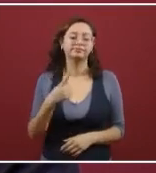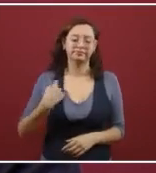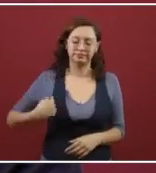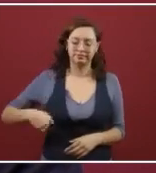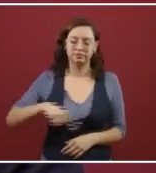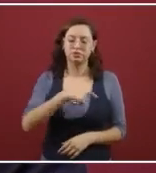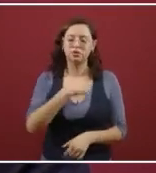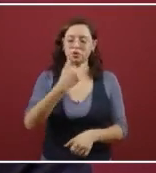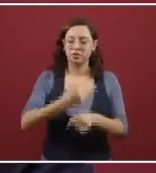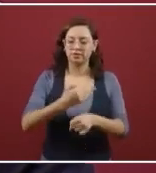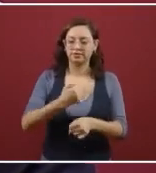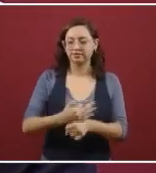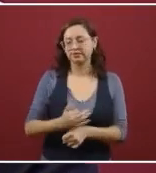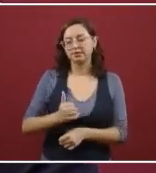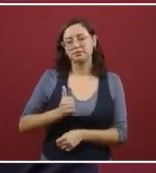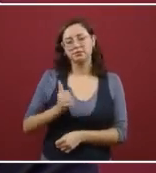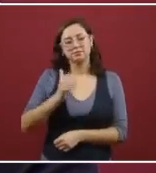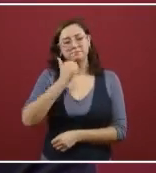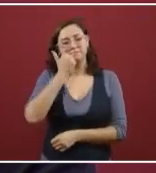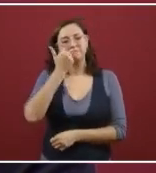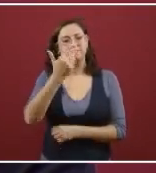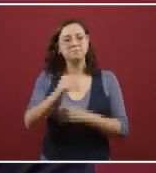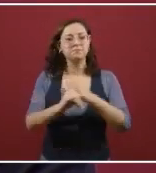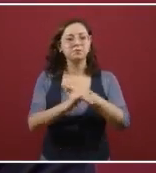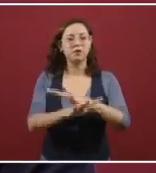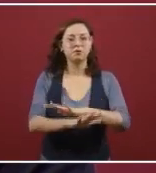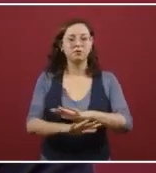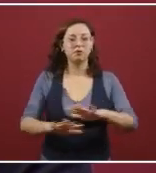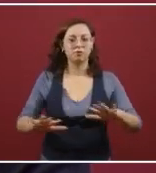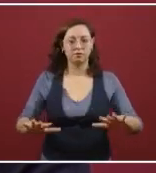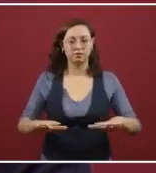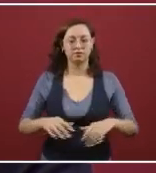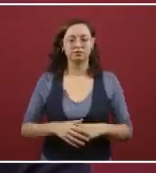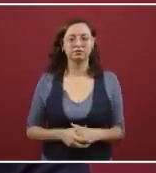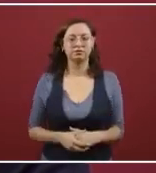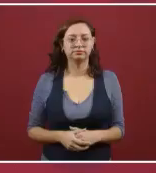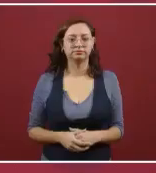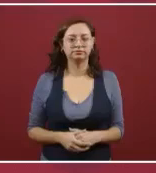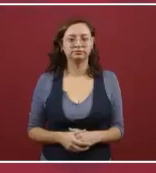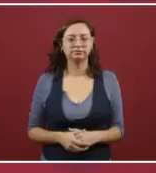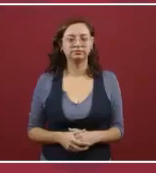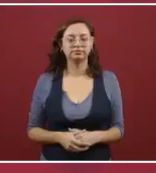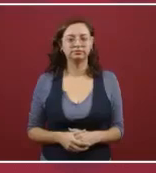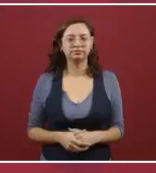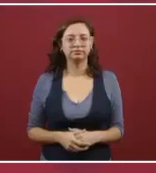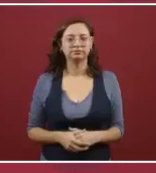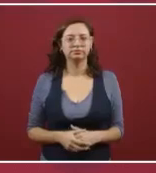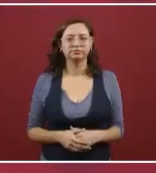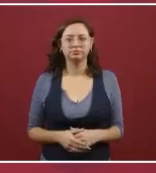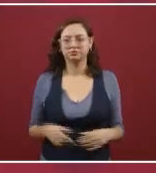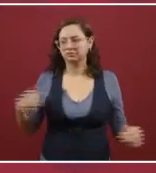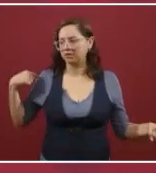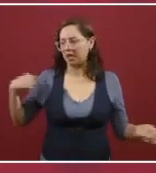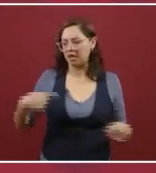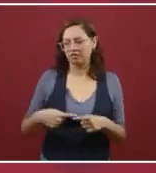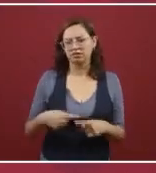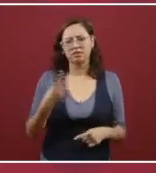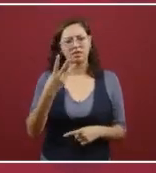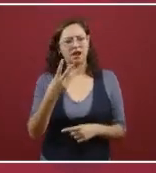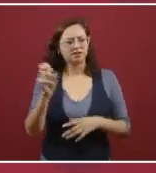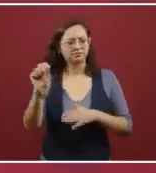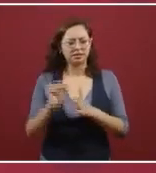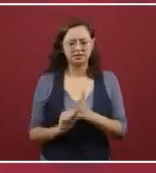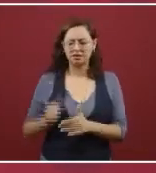informarles de cómo se ha ido avanzando,